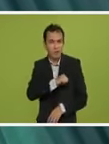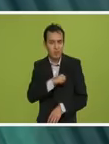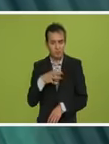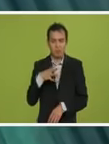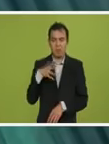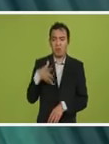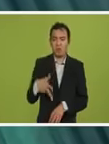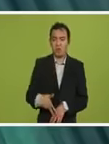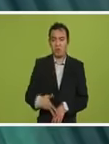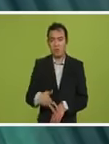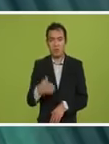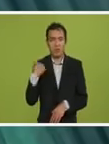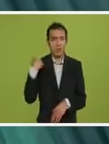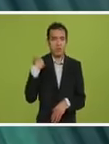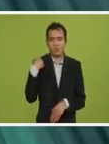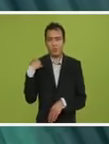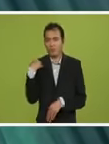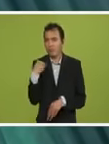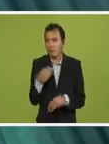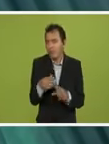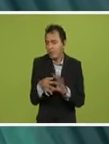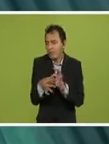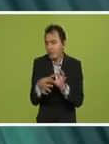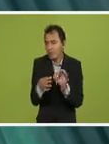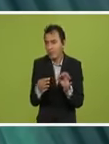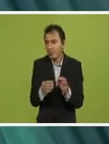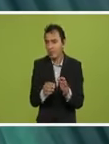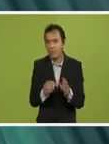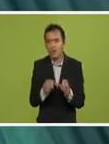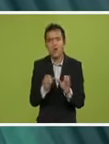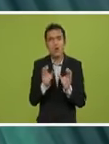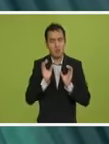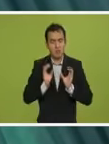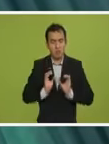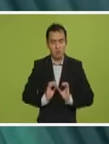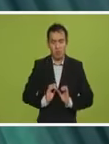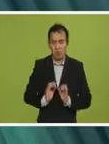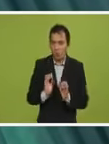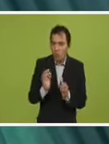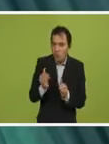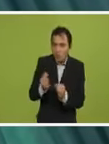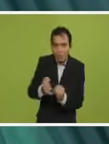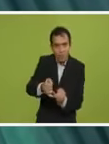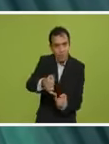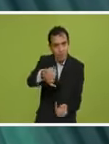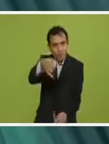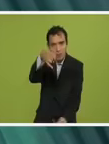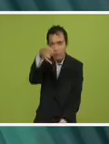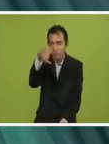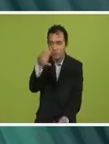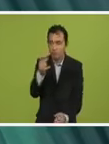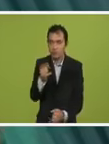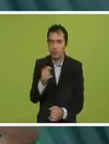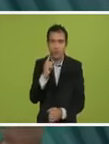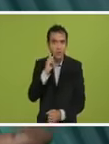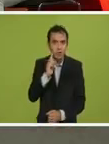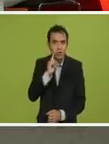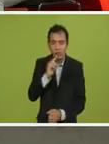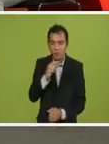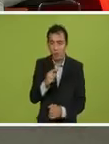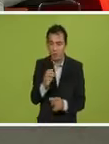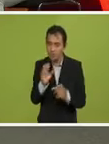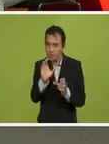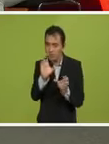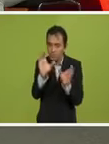nos ha impuesto la moda, mientras más cuerpo de gym, por ejemplo, estas fotos que se suben mucho las chicas que hacen ejercicio para decir, miren, hago